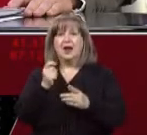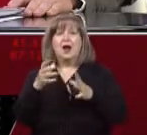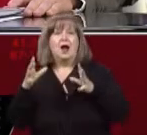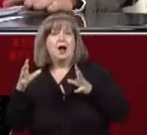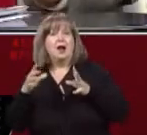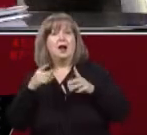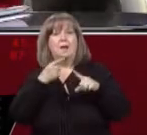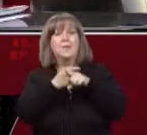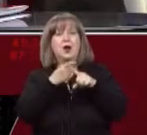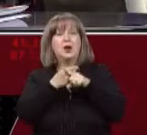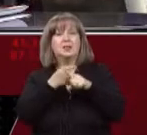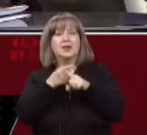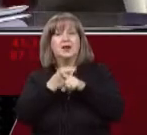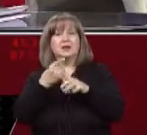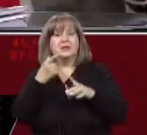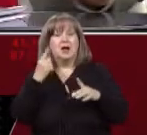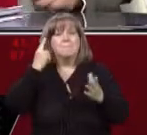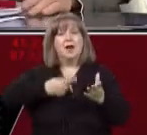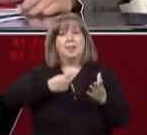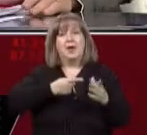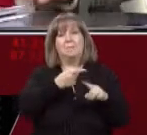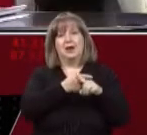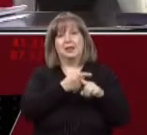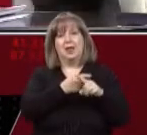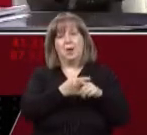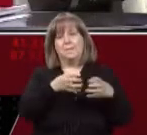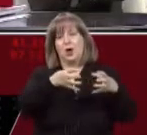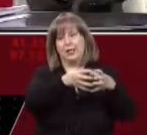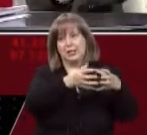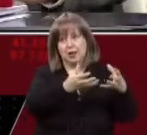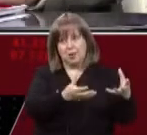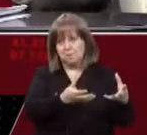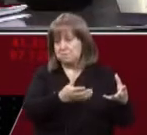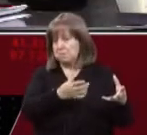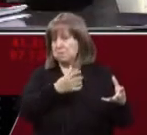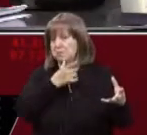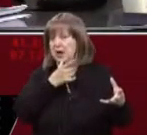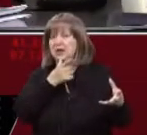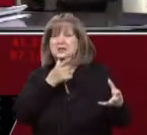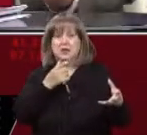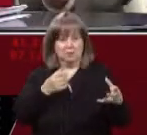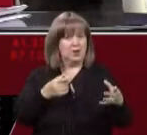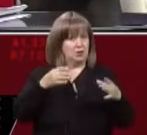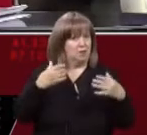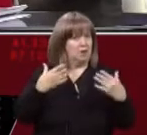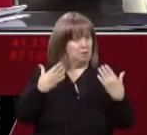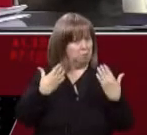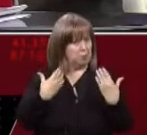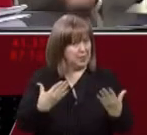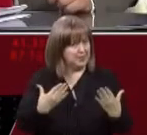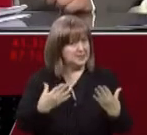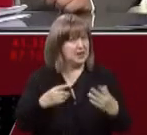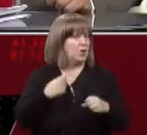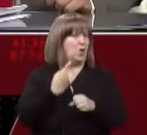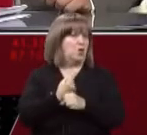políticas sabemos que tenemos un mandato partidario al cual responder. Digo, más allá de naturalizarlo o no, ¿pasa o no pasa para usted, en algún caso por lo